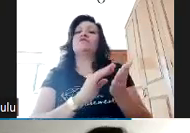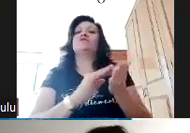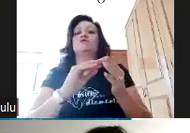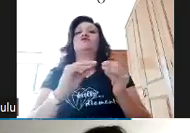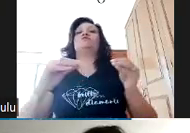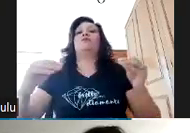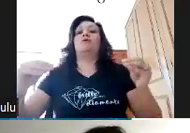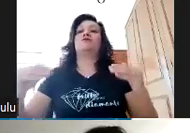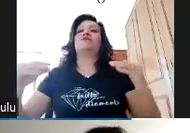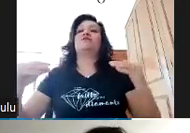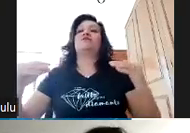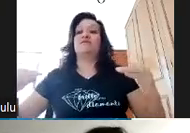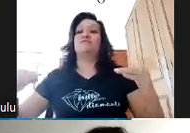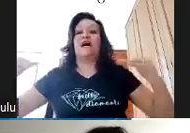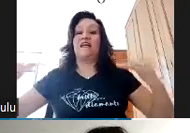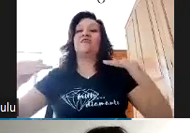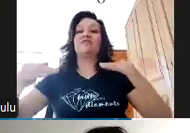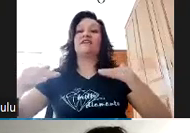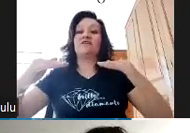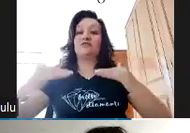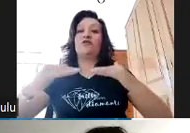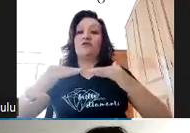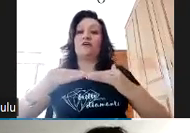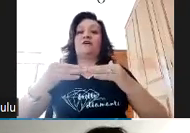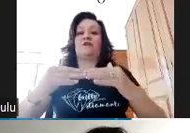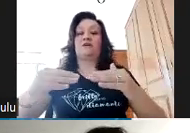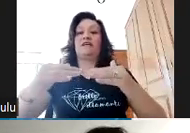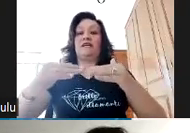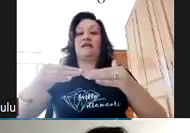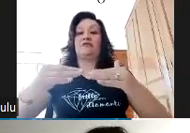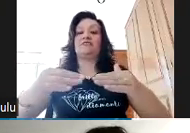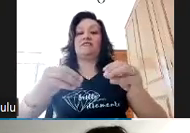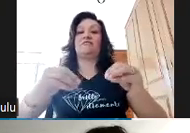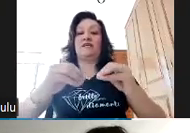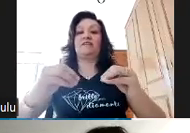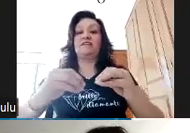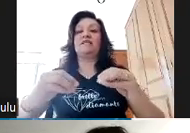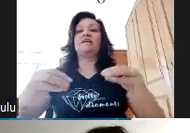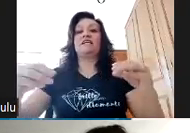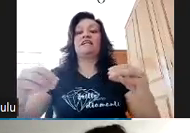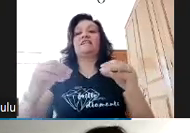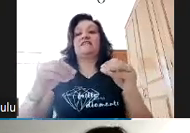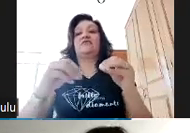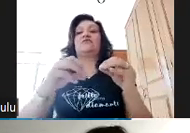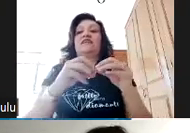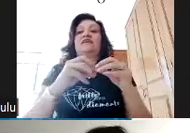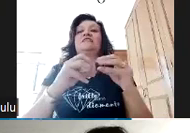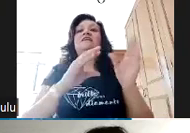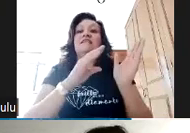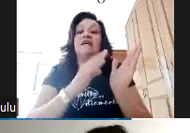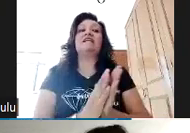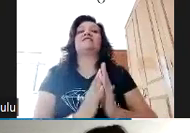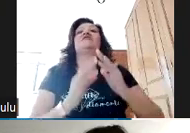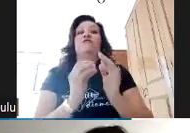Entonces nosotros por eso decimos hay que cortarle todo eso que viene todas esas cuitas es eso